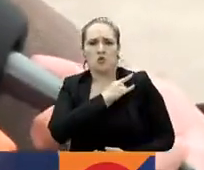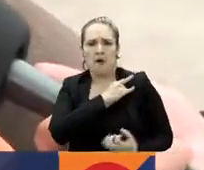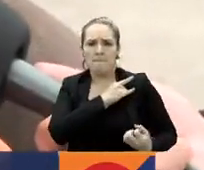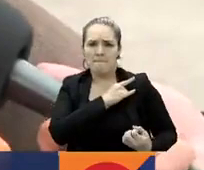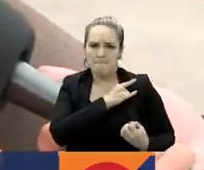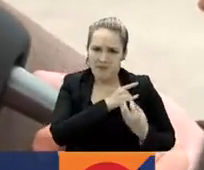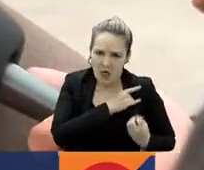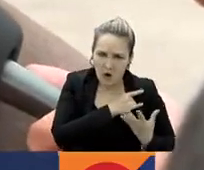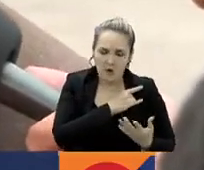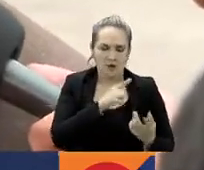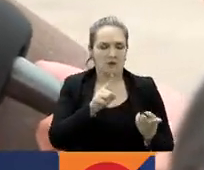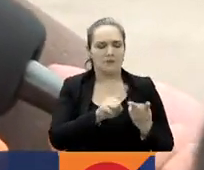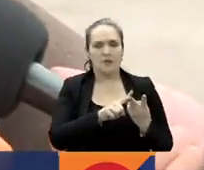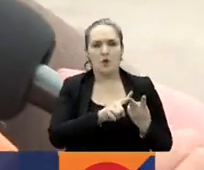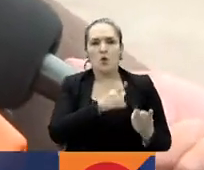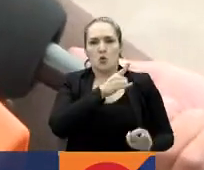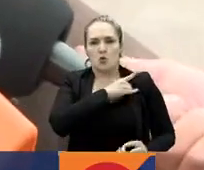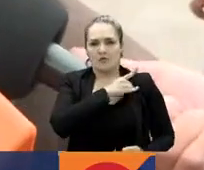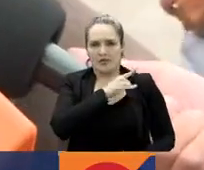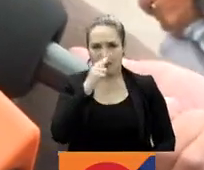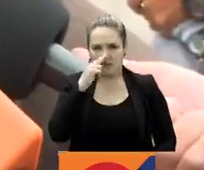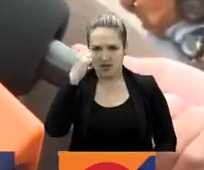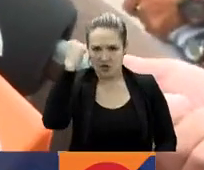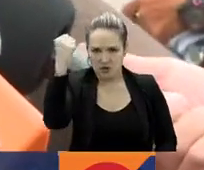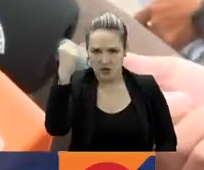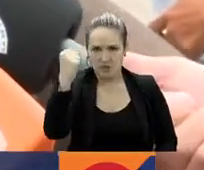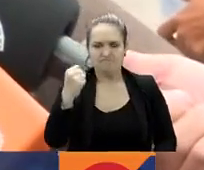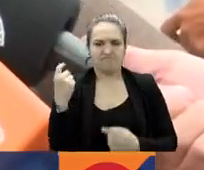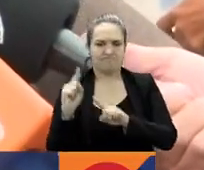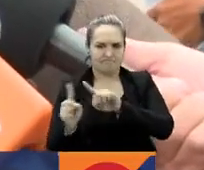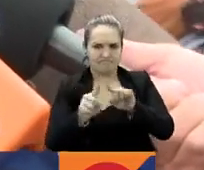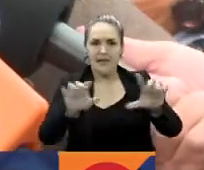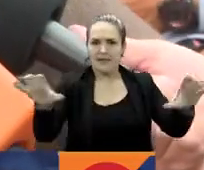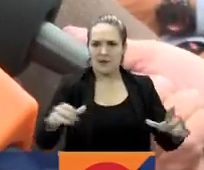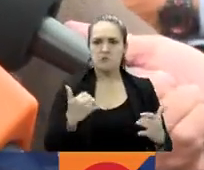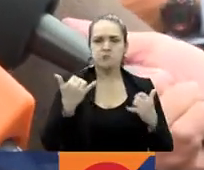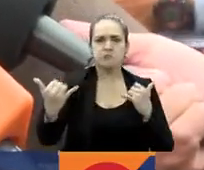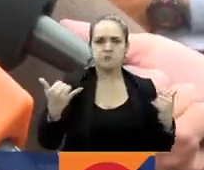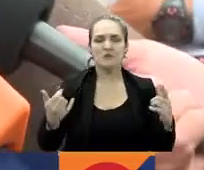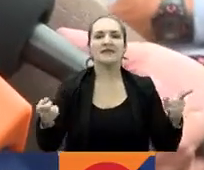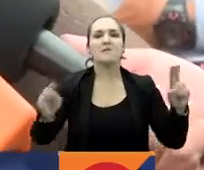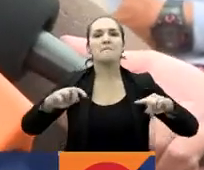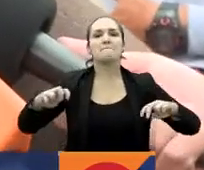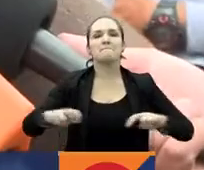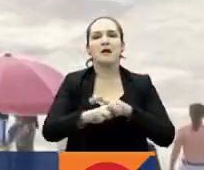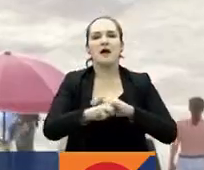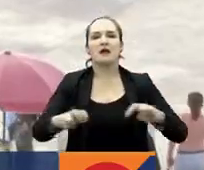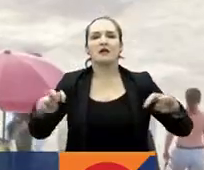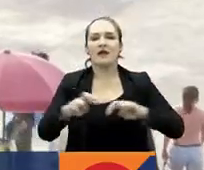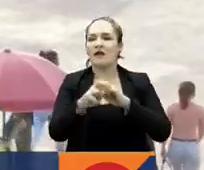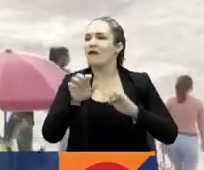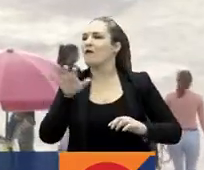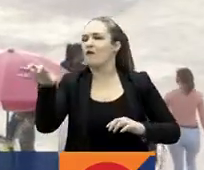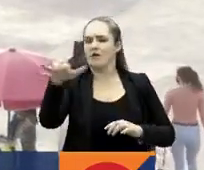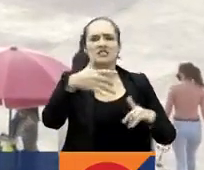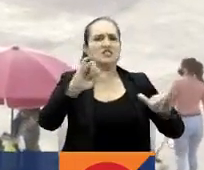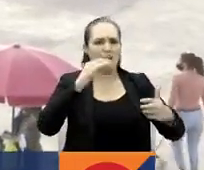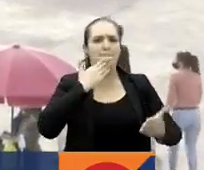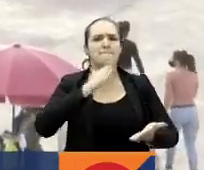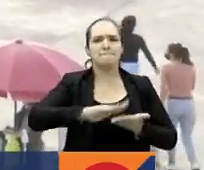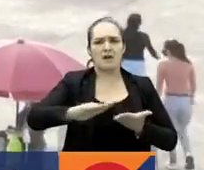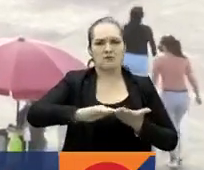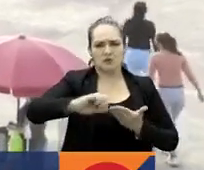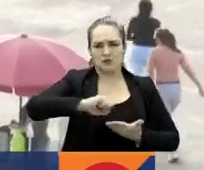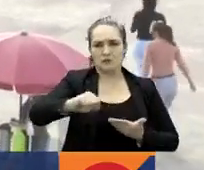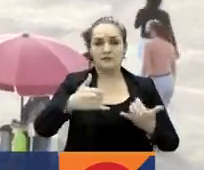como la nacional también hay unos eventos que están previstos en algunos parques y plazas públicas en cuanto a la concentración